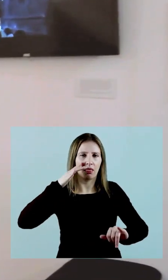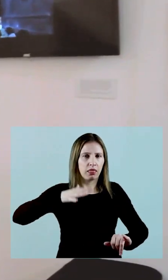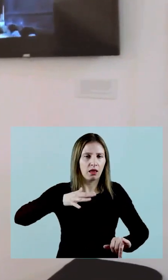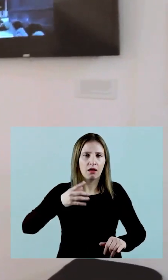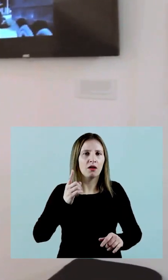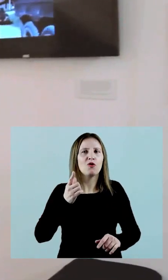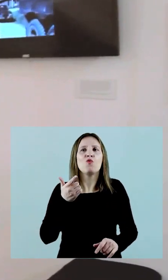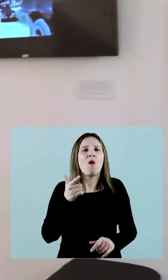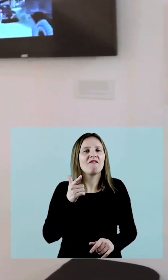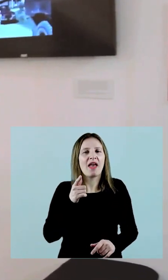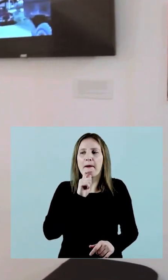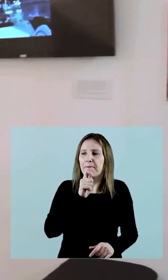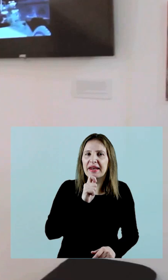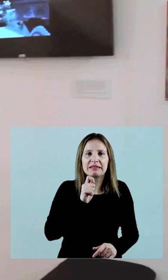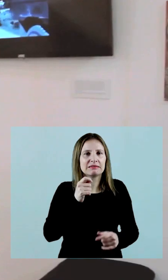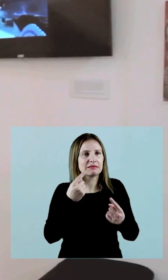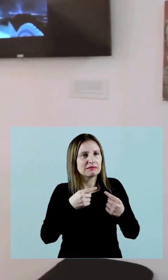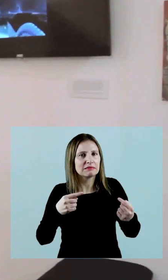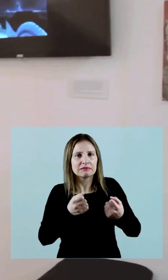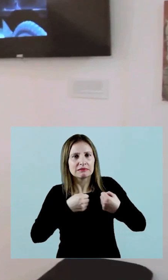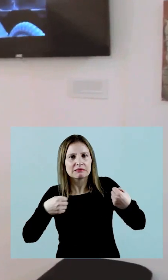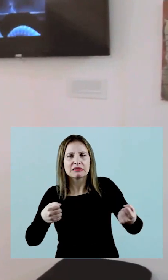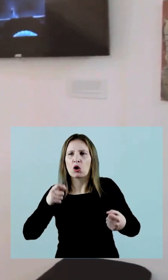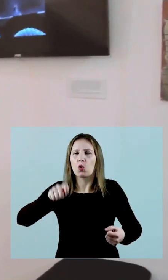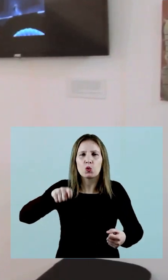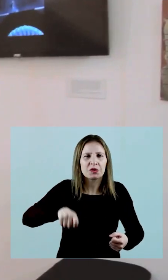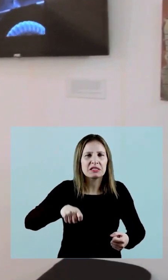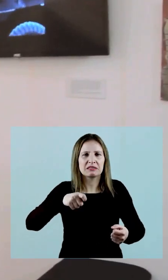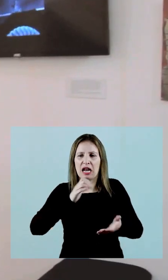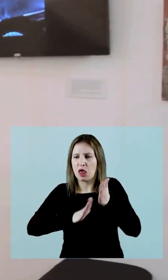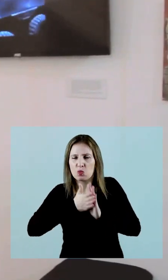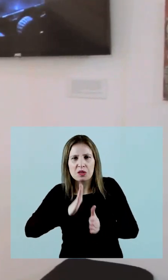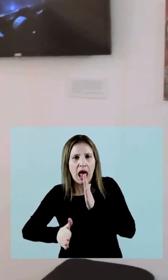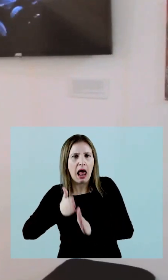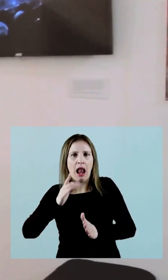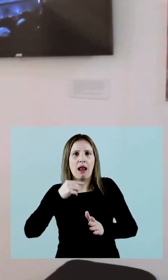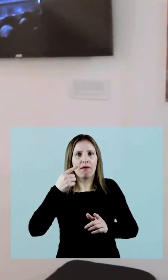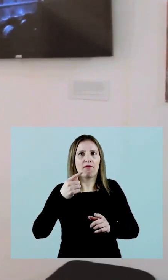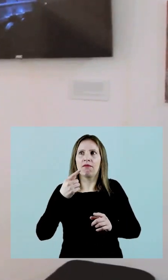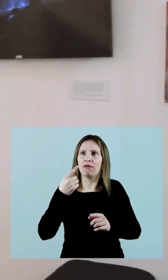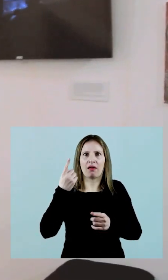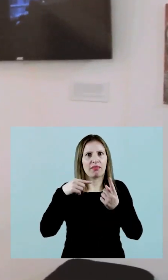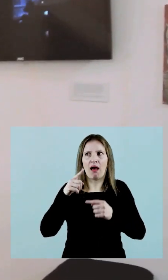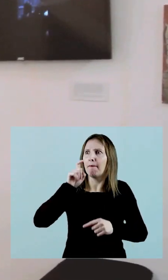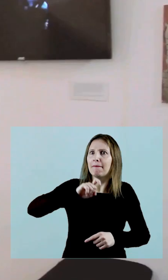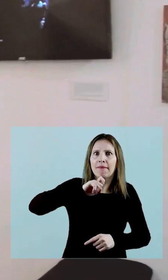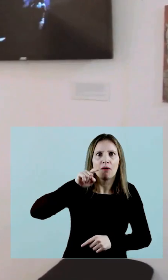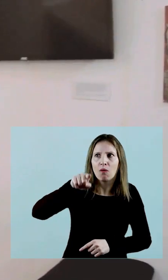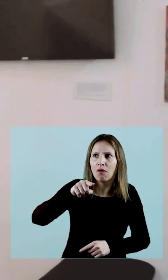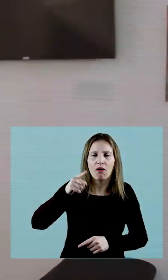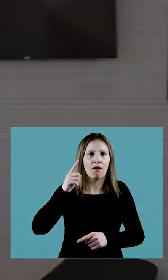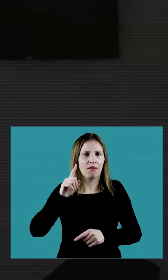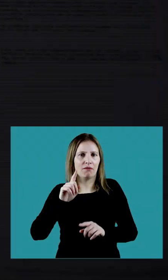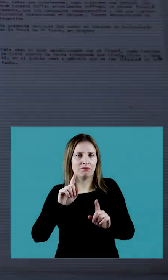había ni prensa, ni justicia independiente, ni voces que se alzaran a desmentir la versión